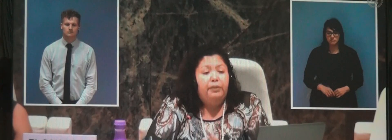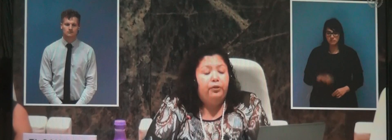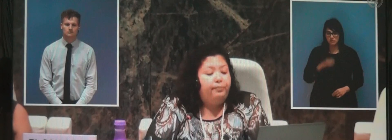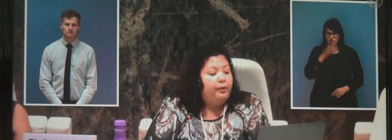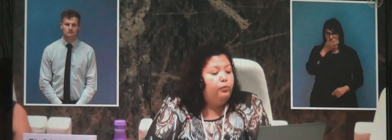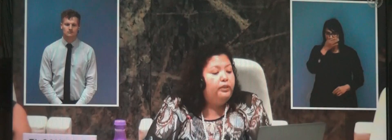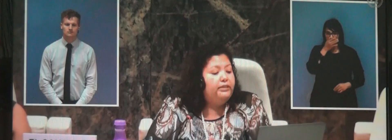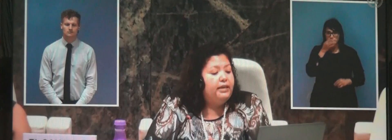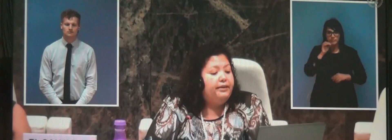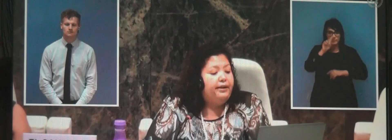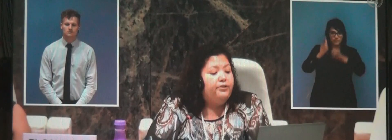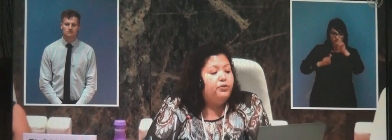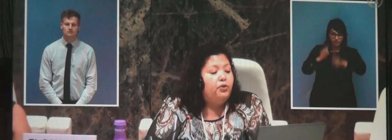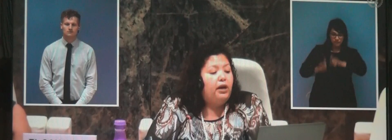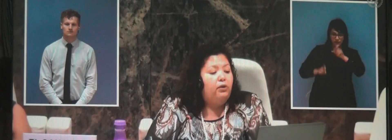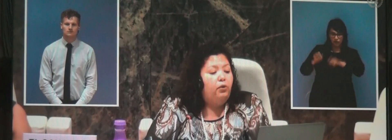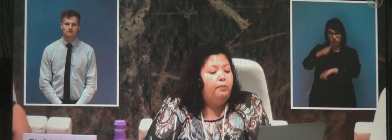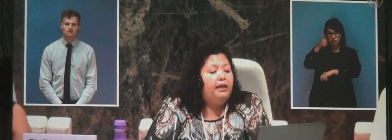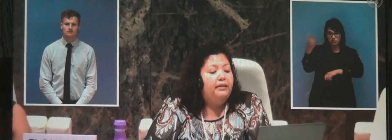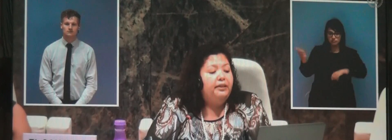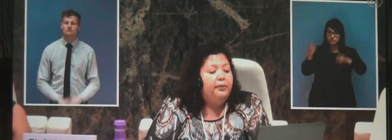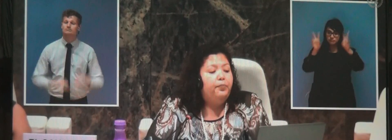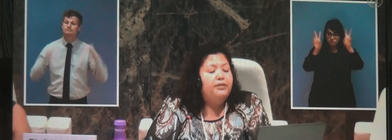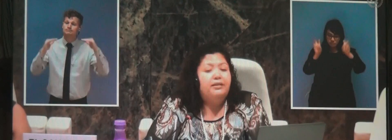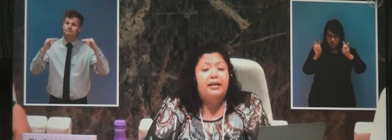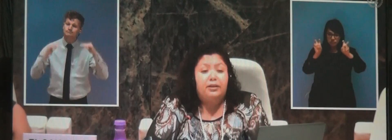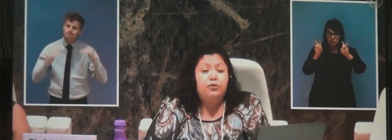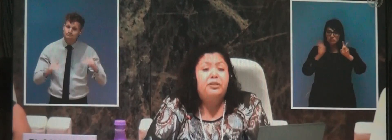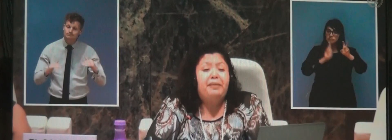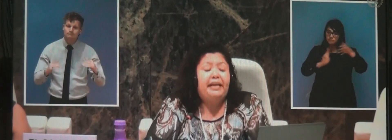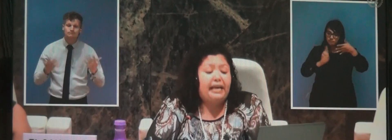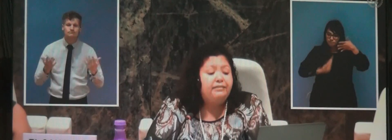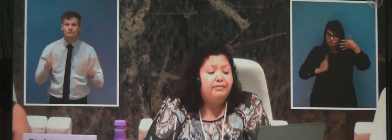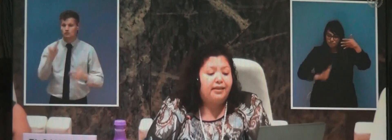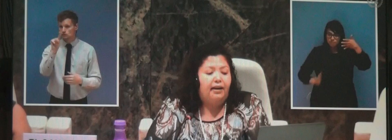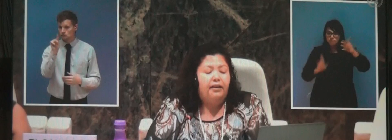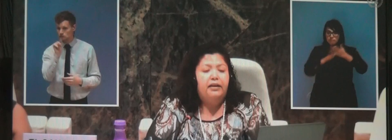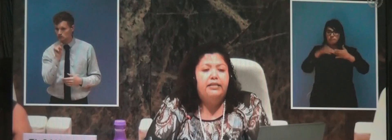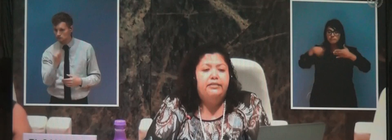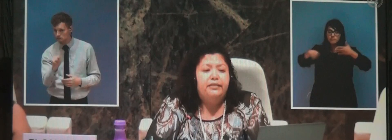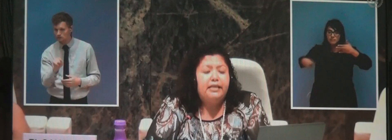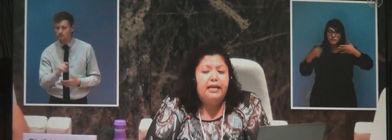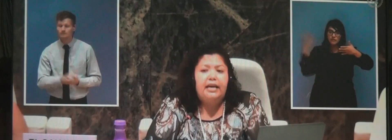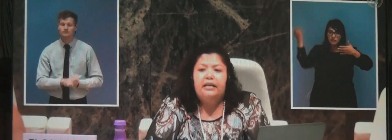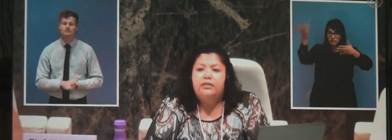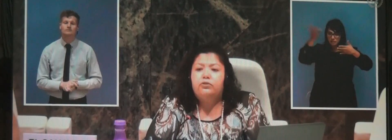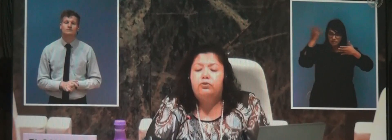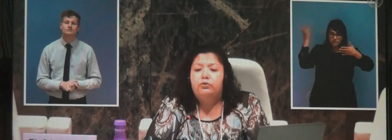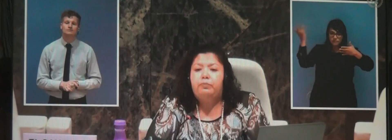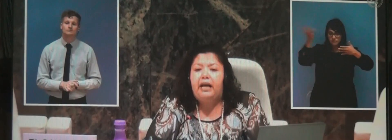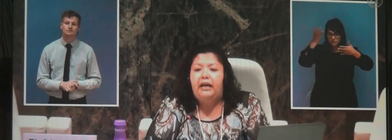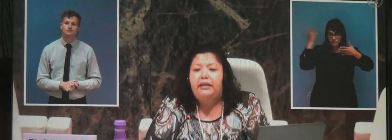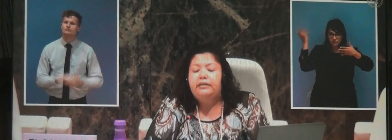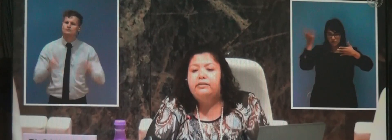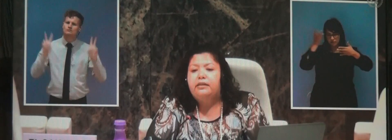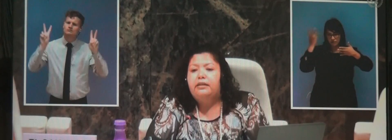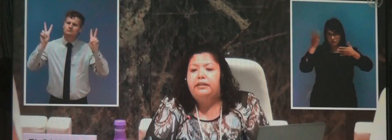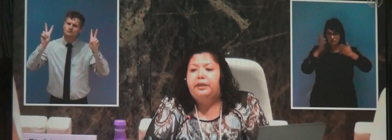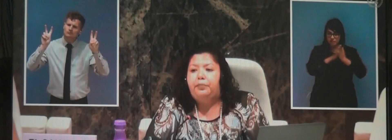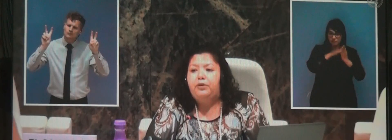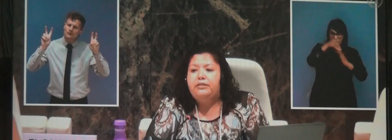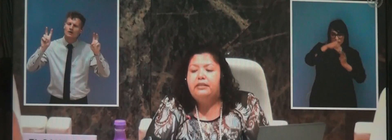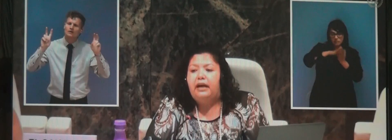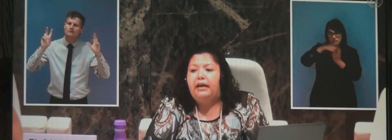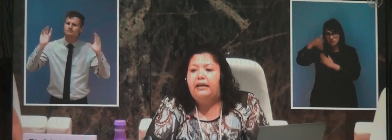otro ámbito de preguntas en relación a los planes de respuesta en casos de emergencia. Si en estos planes